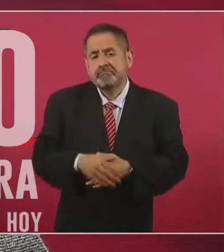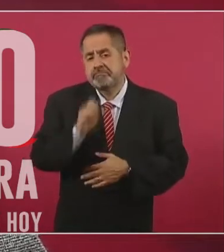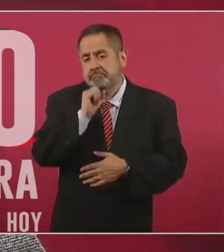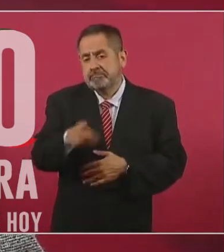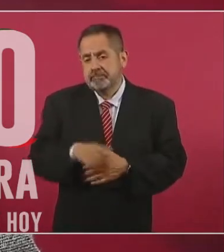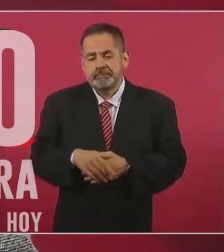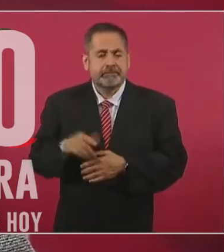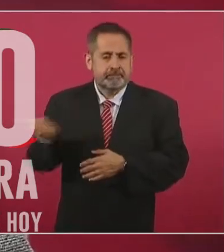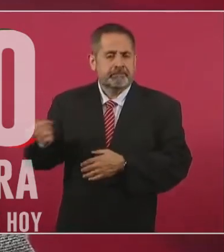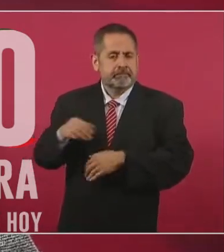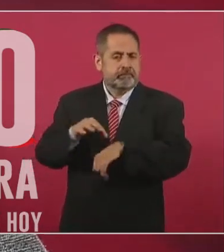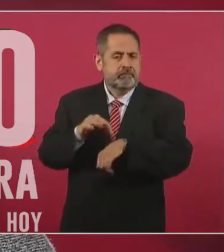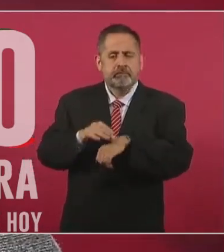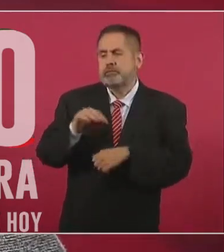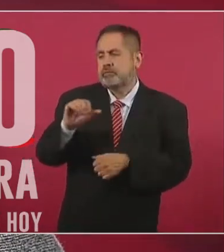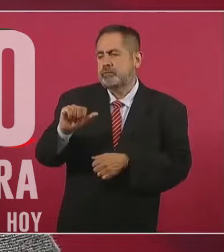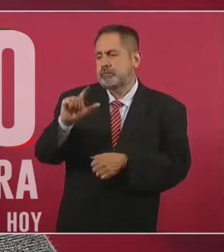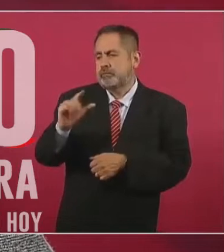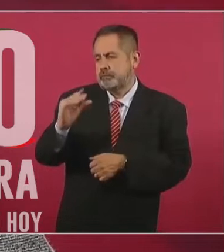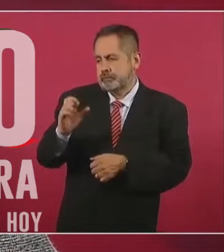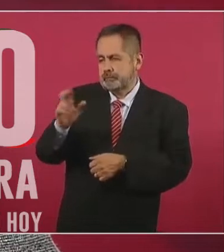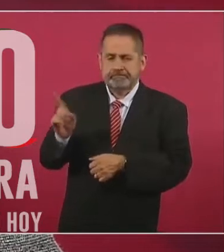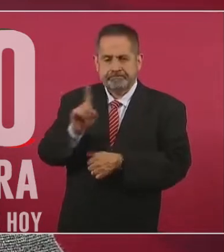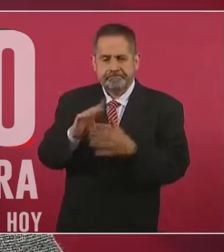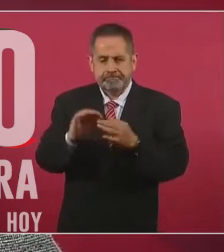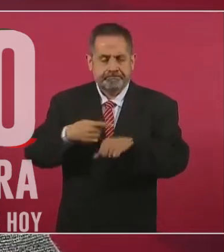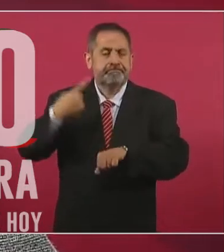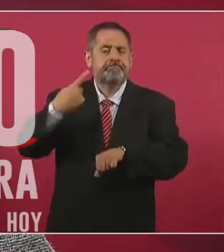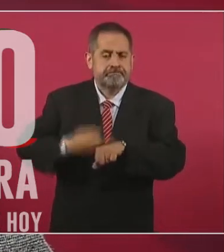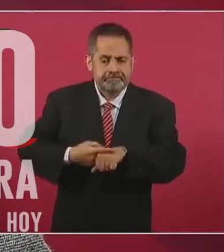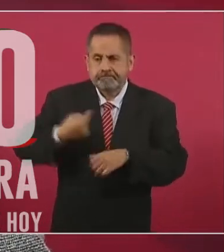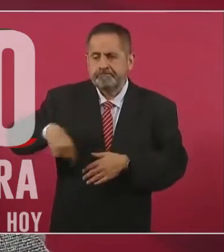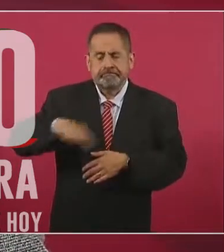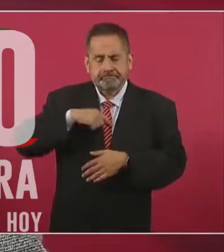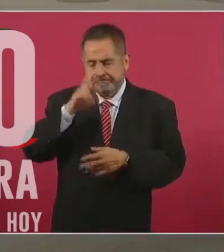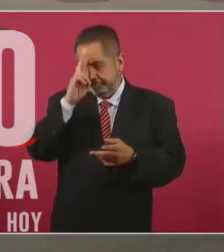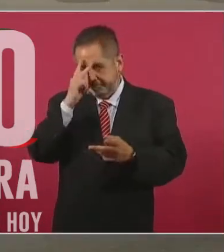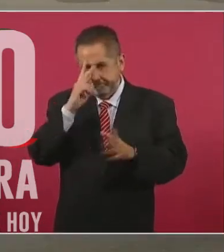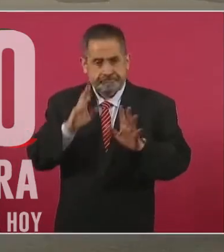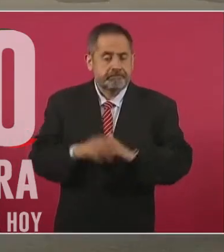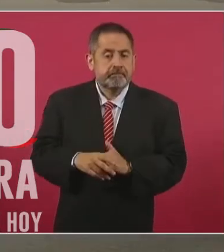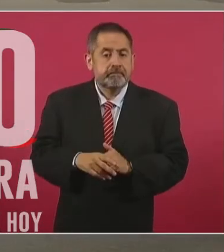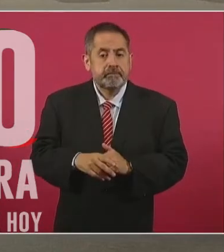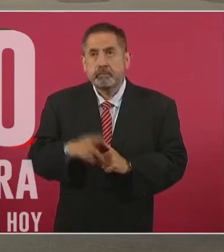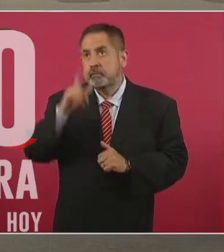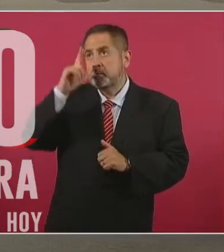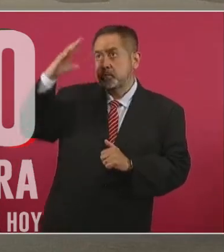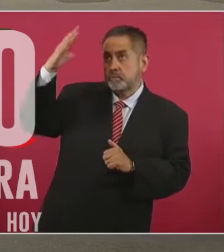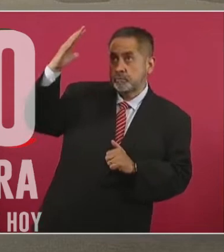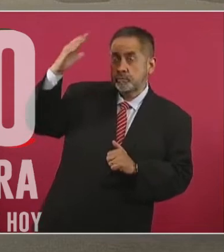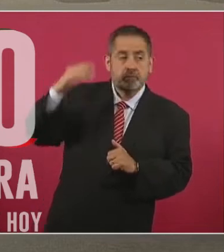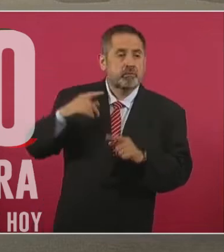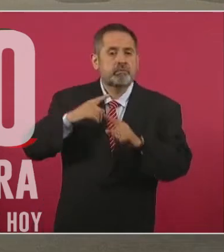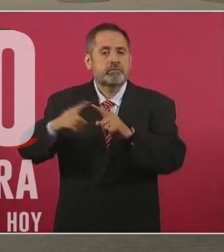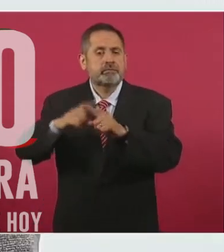a la salud, y de acuerdo a la evidencia científica no hay cambios importantes en la luz solar en los